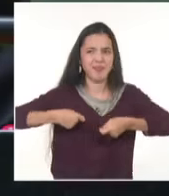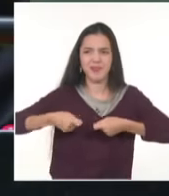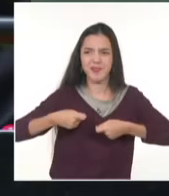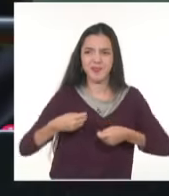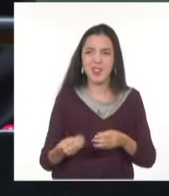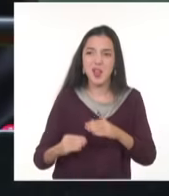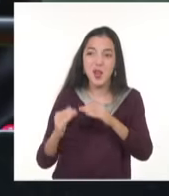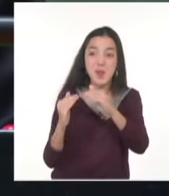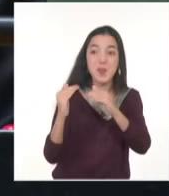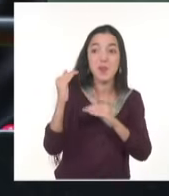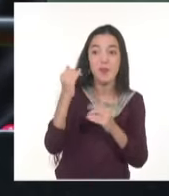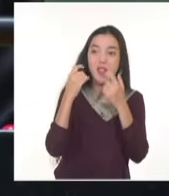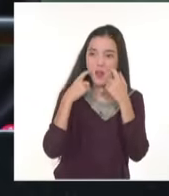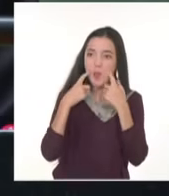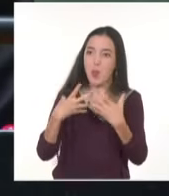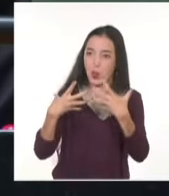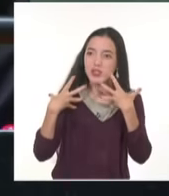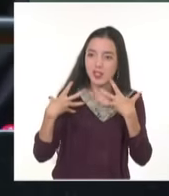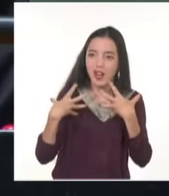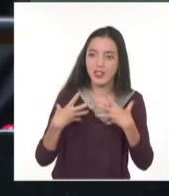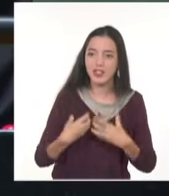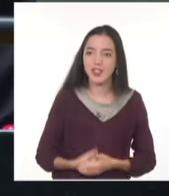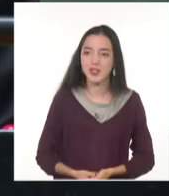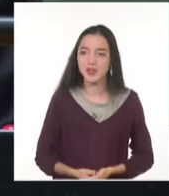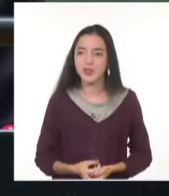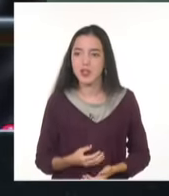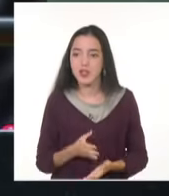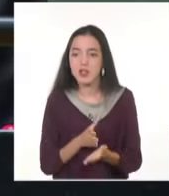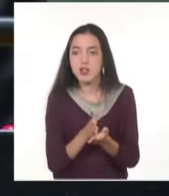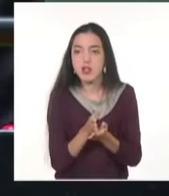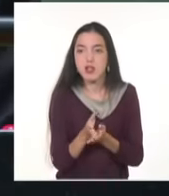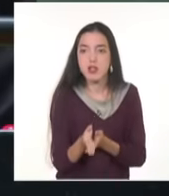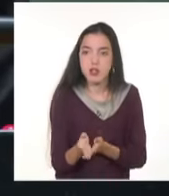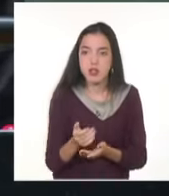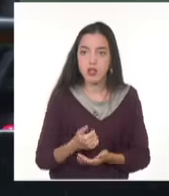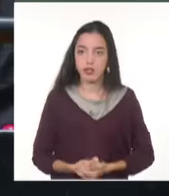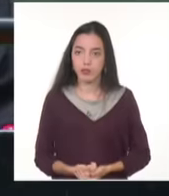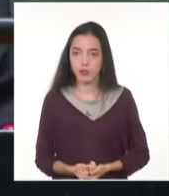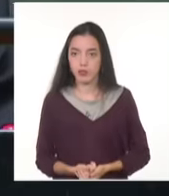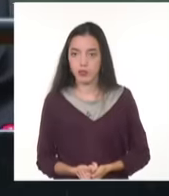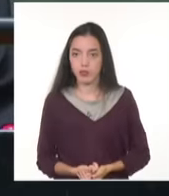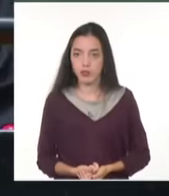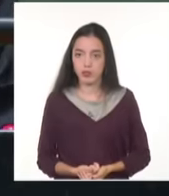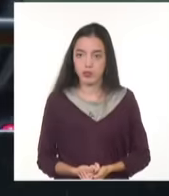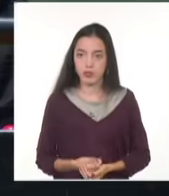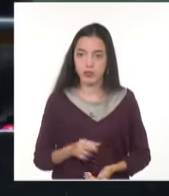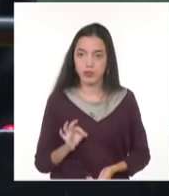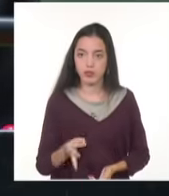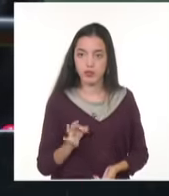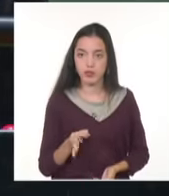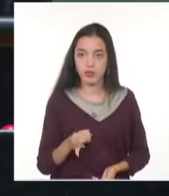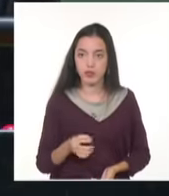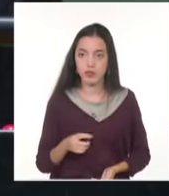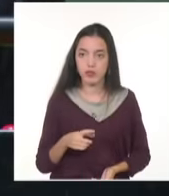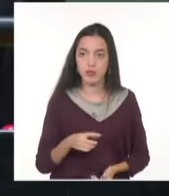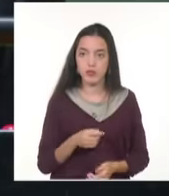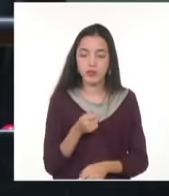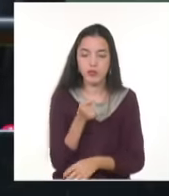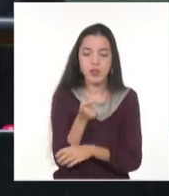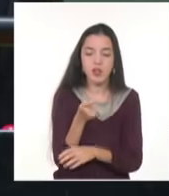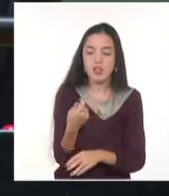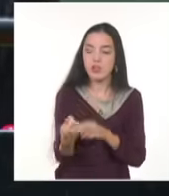teniendo voz e influencia. Son aquellos que han aprendido a manipular el sistema